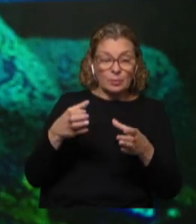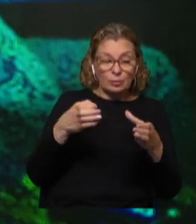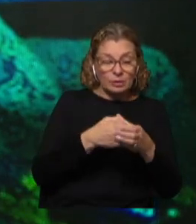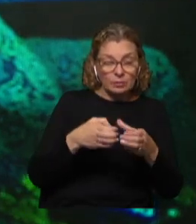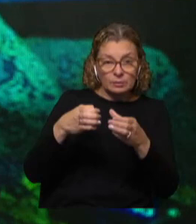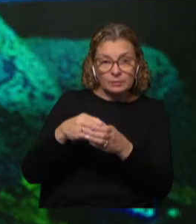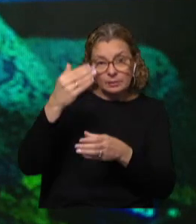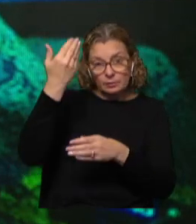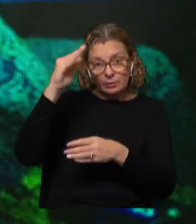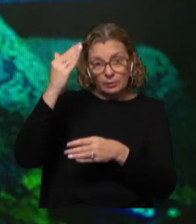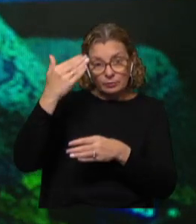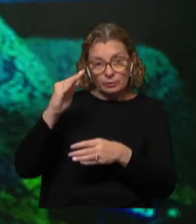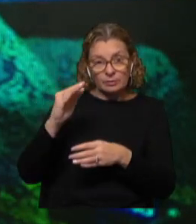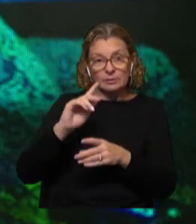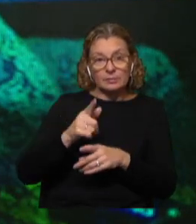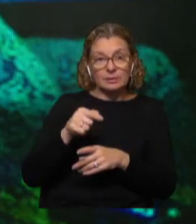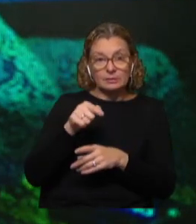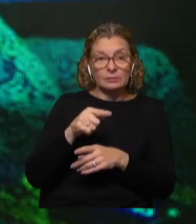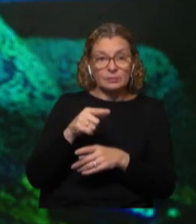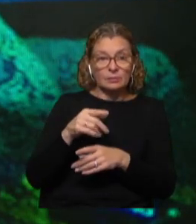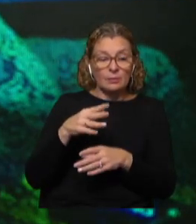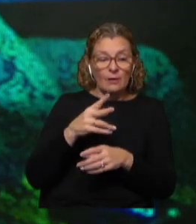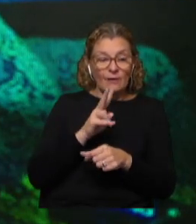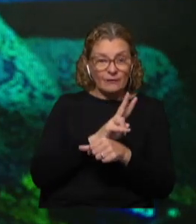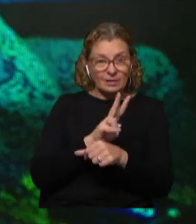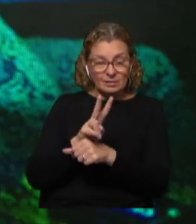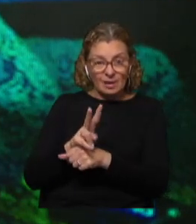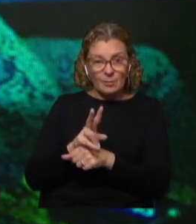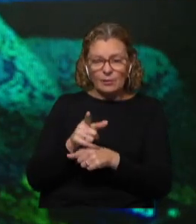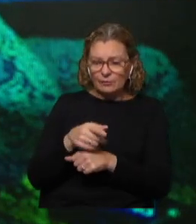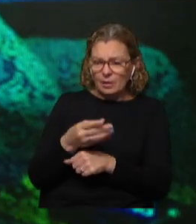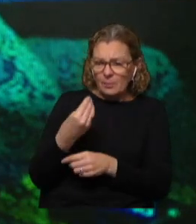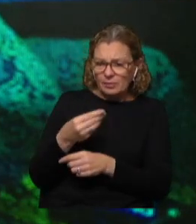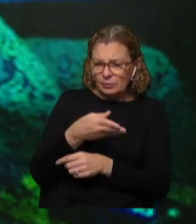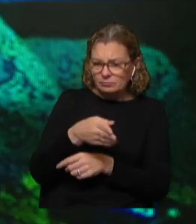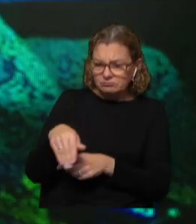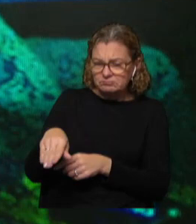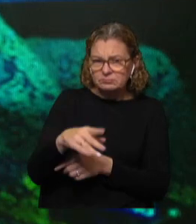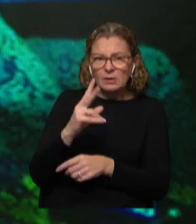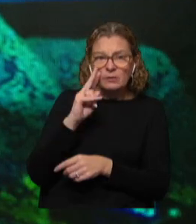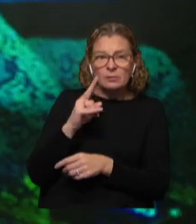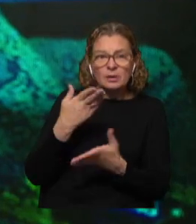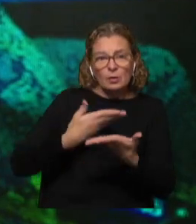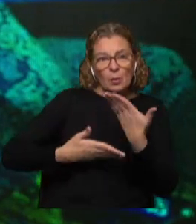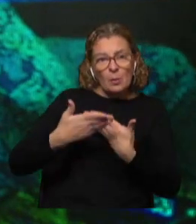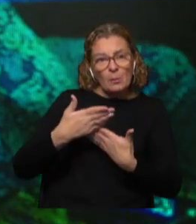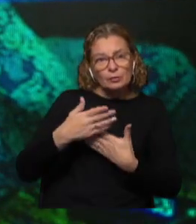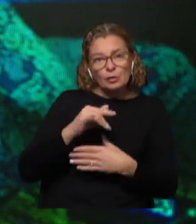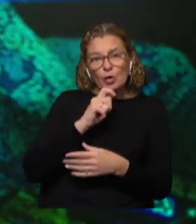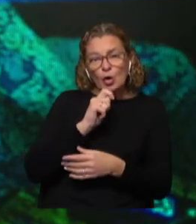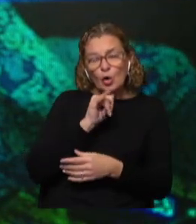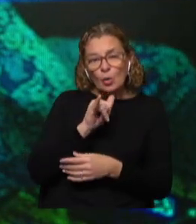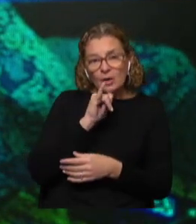con autoridades y entre ellos. Y recorrimos también el arroyo y lo que había pasado, así que vamos a compartir los testimonios de